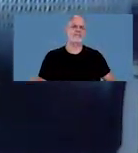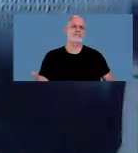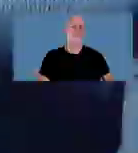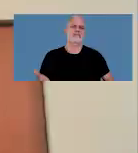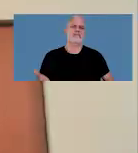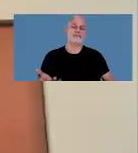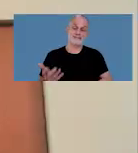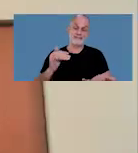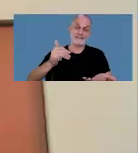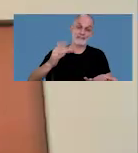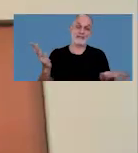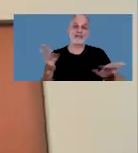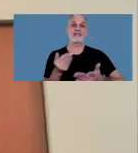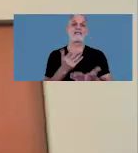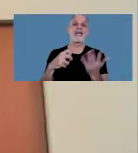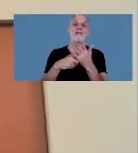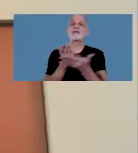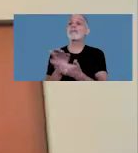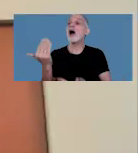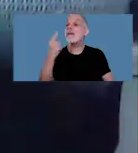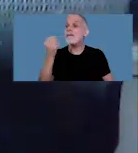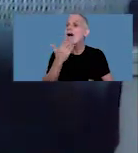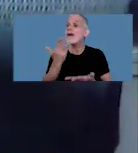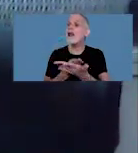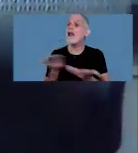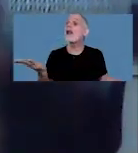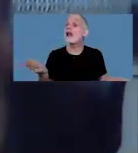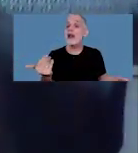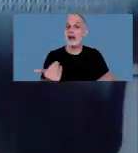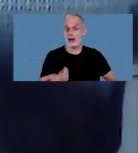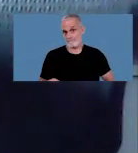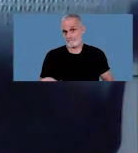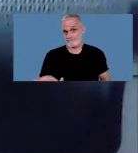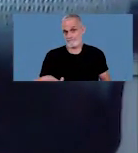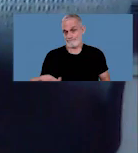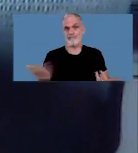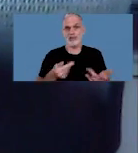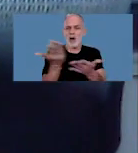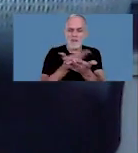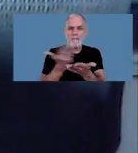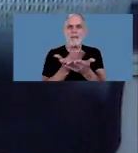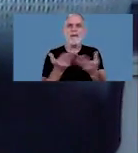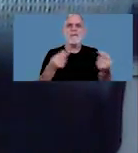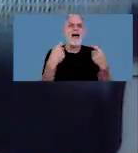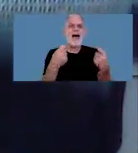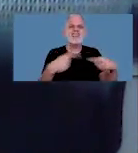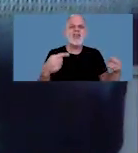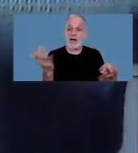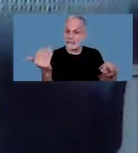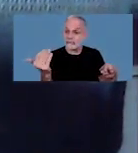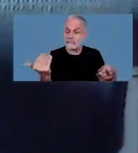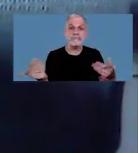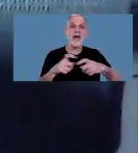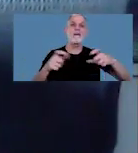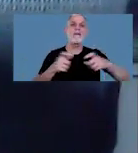Sí, Es si en la algún momento documentación, claro, te es la lo documentación piden, claro, es la documentación respaldatoria de la